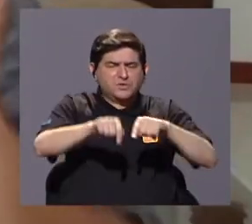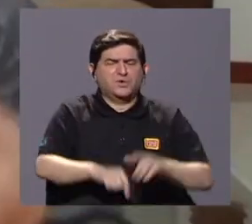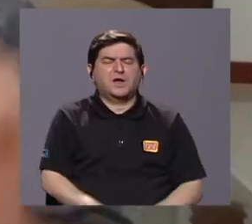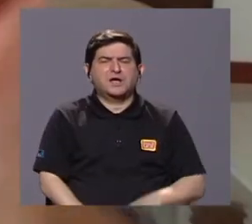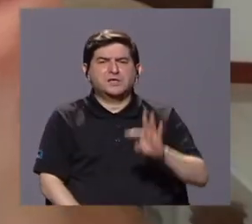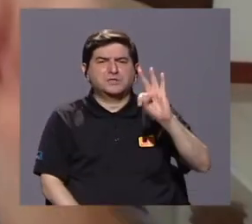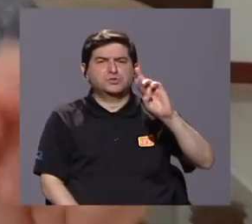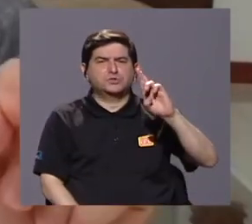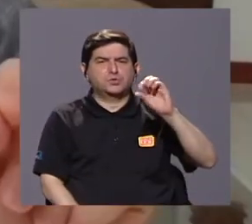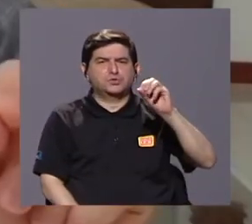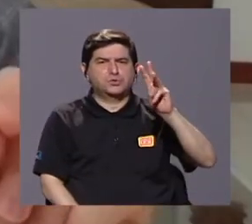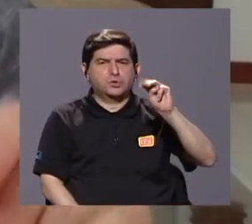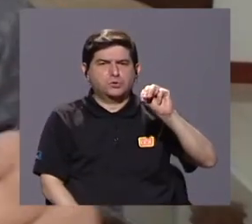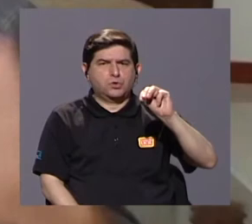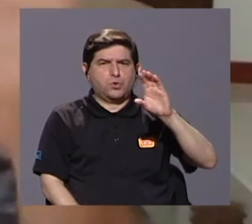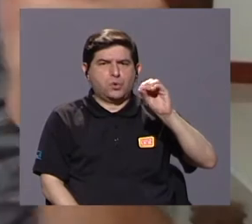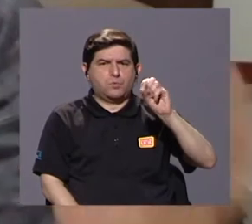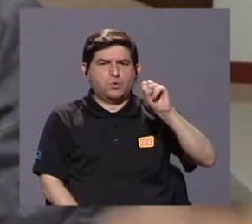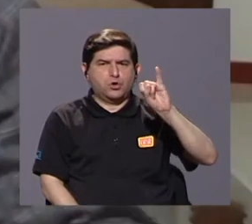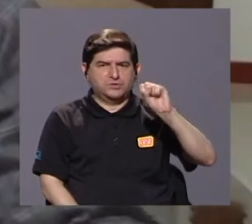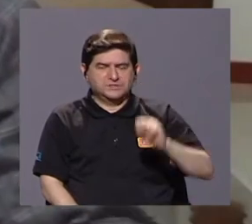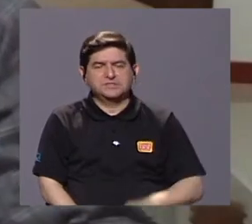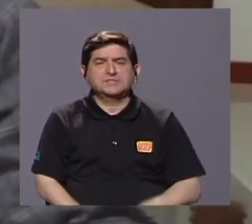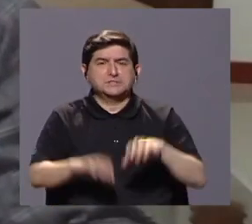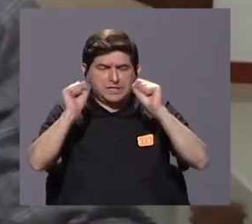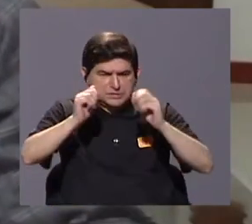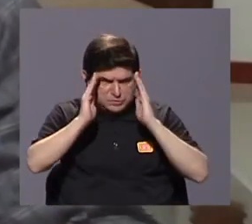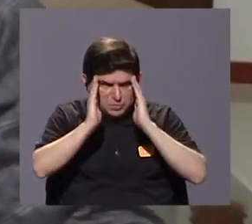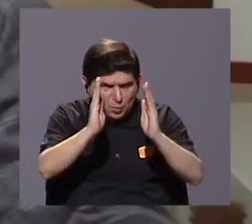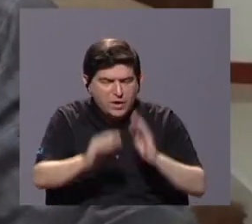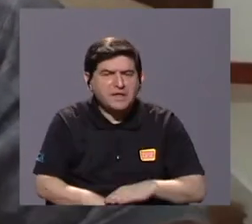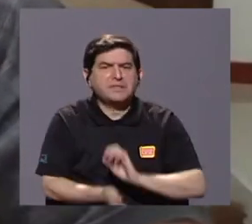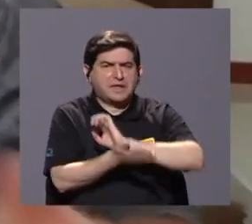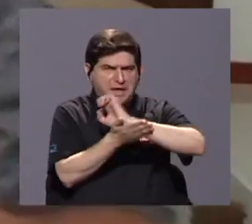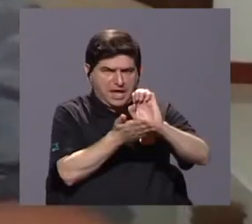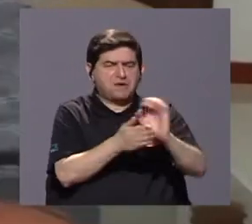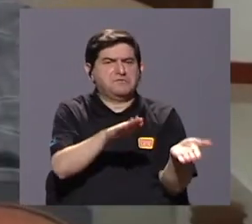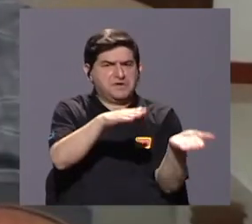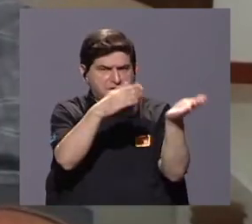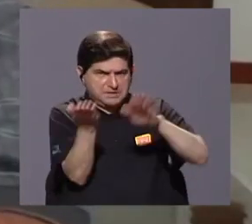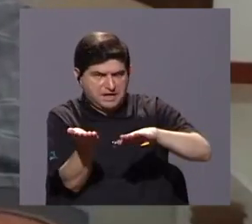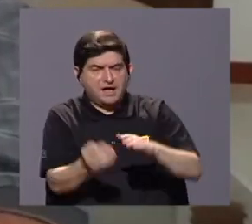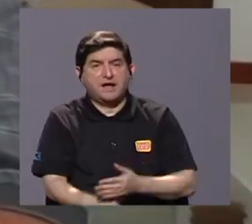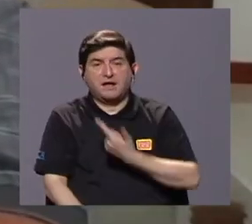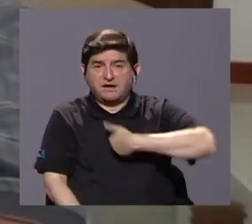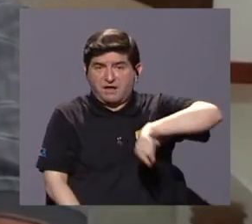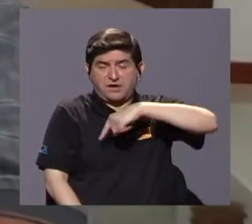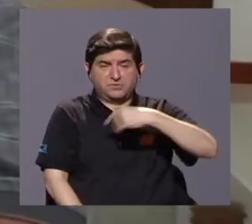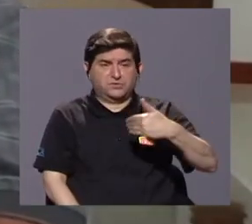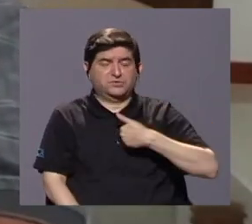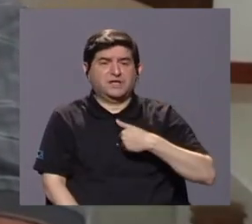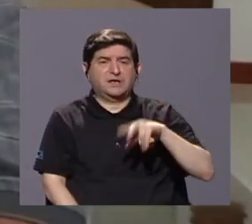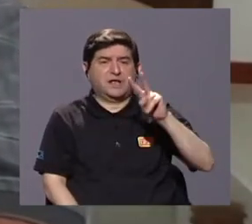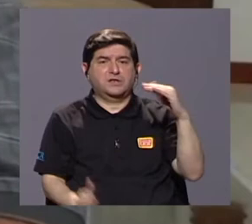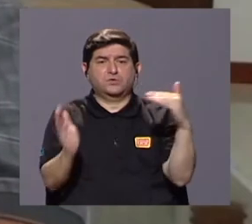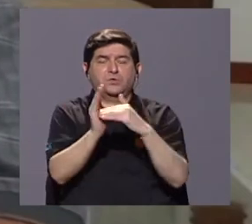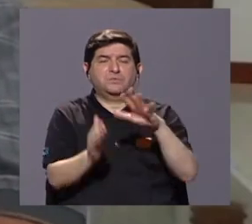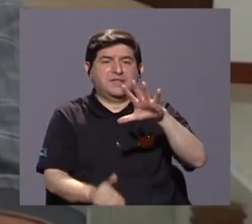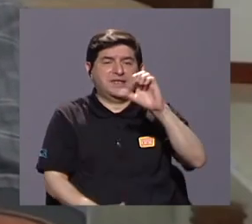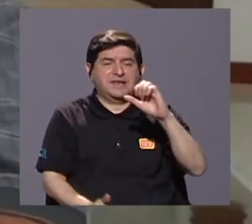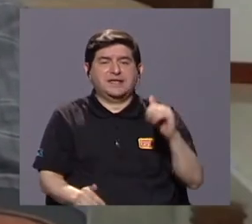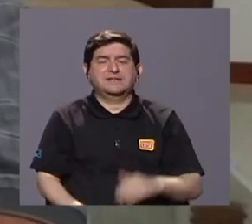trombosis que son tratables y que se puede prevenir la muerte, con respecto a que nosotros lleguemos a tener 2.500 muertes